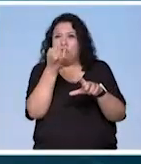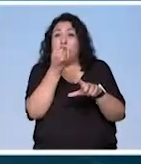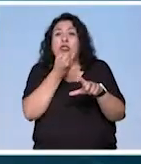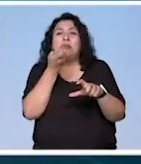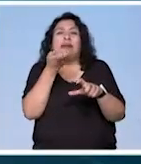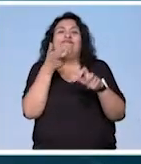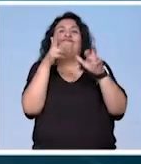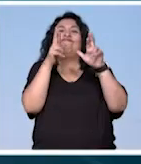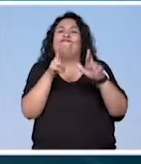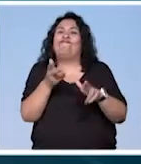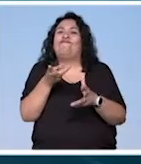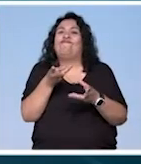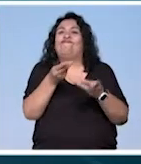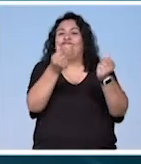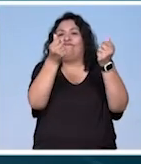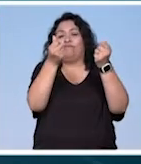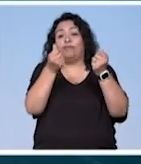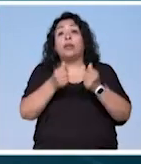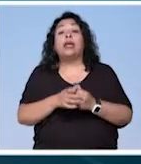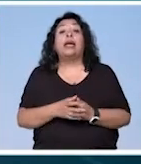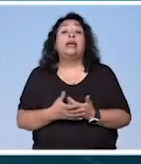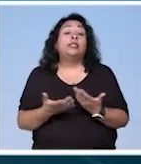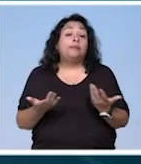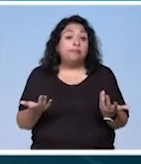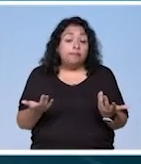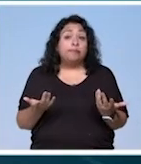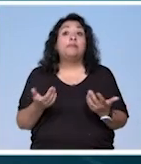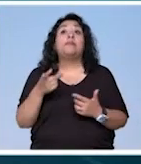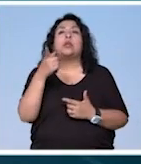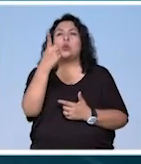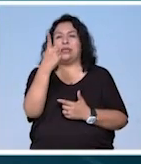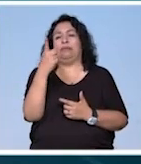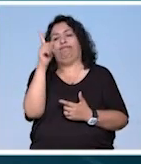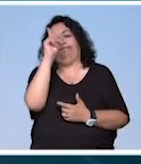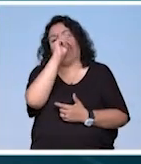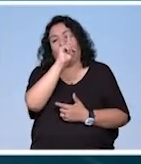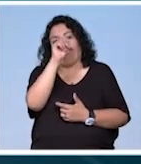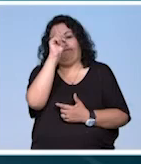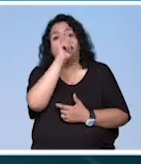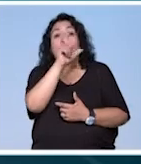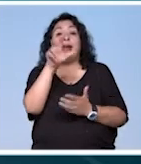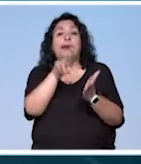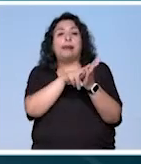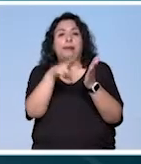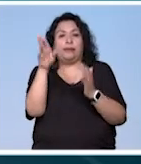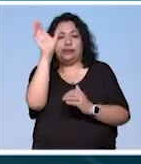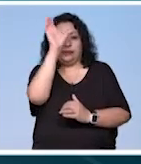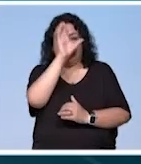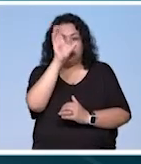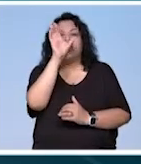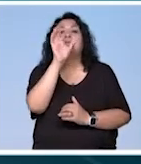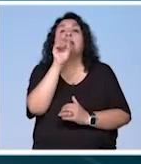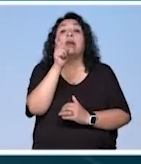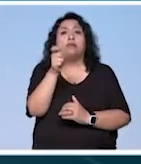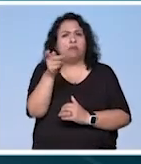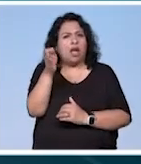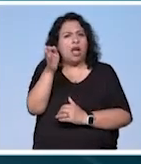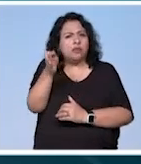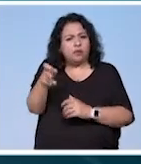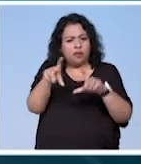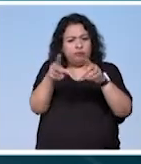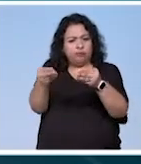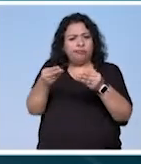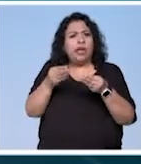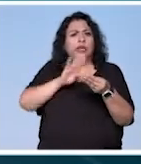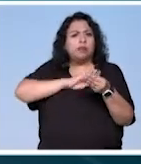que representa un gasto oneroso. Por ello, una de las recomendaciones a las revistas científicas es que acepten manuscritos